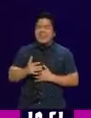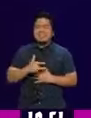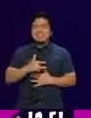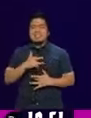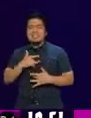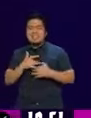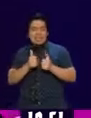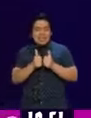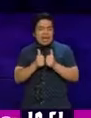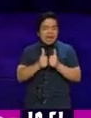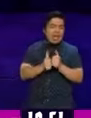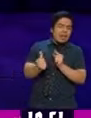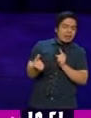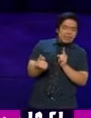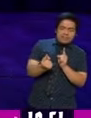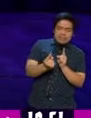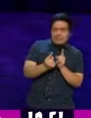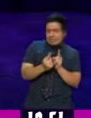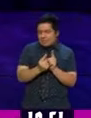está.